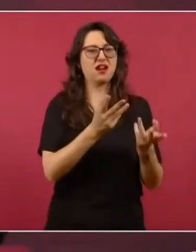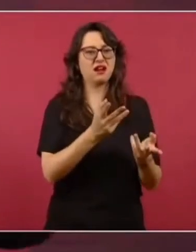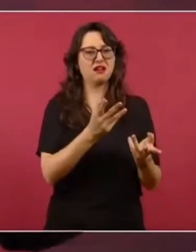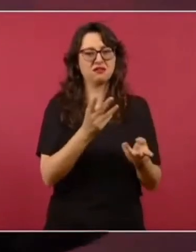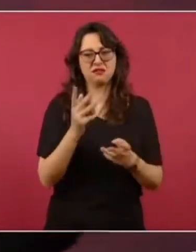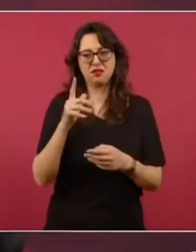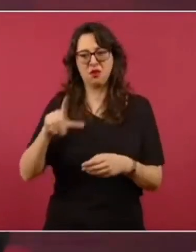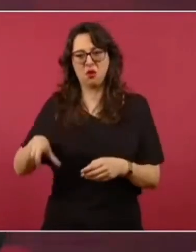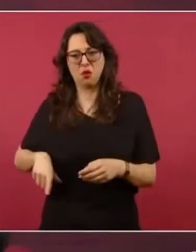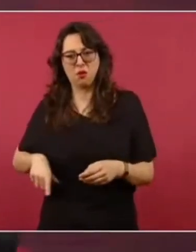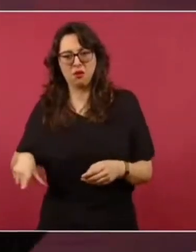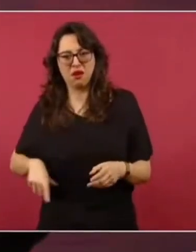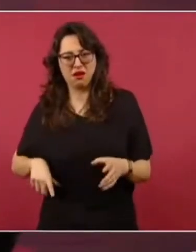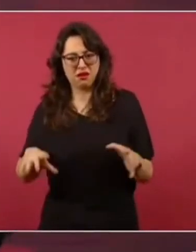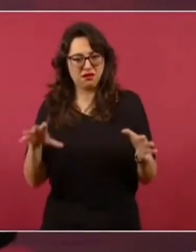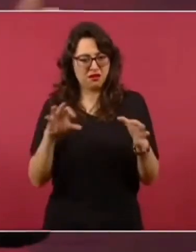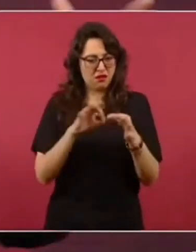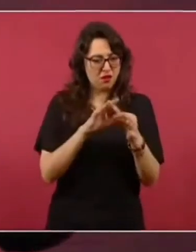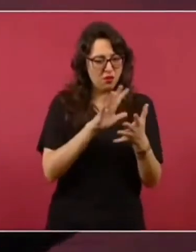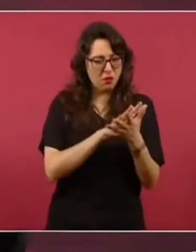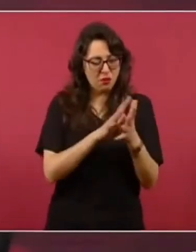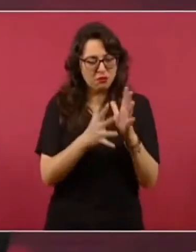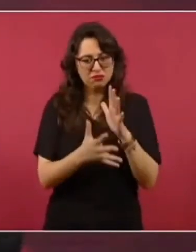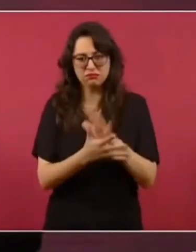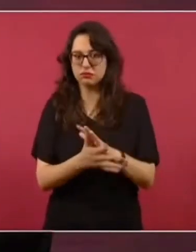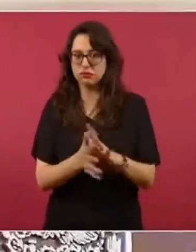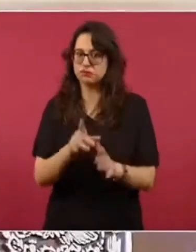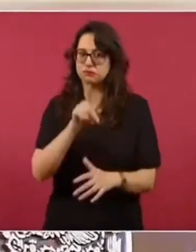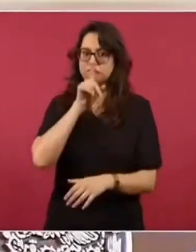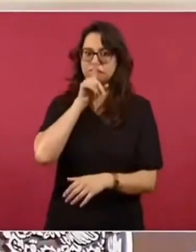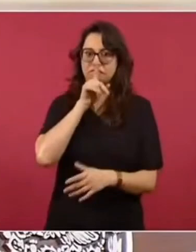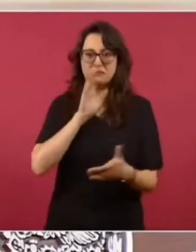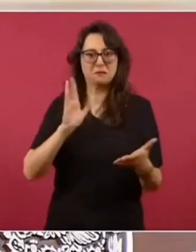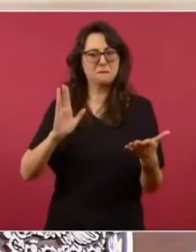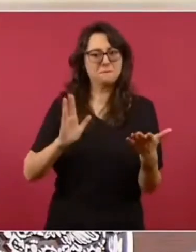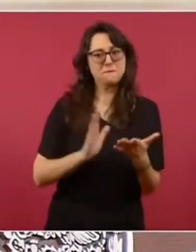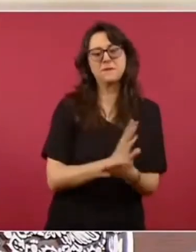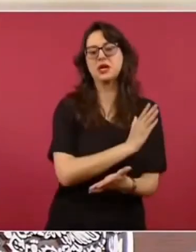no se permita nunca más